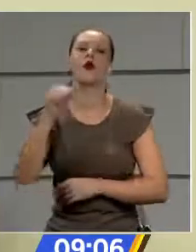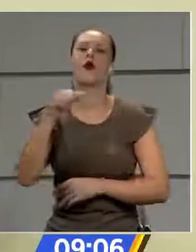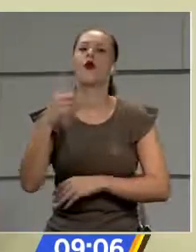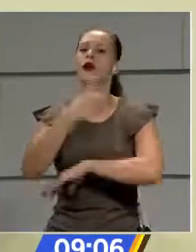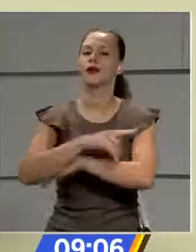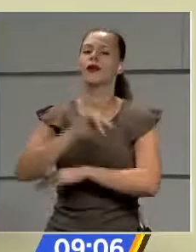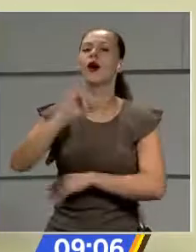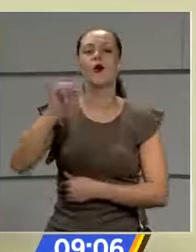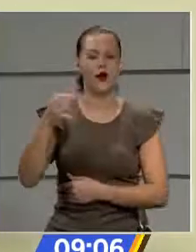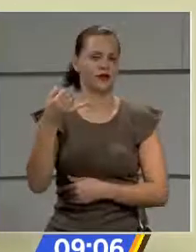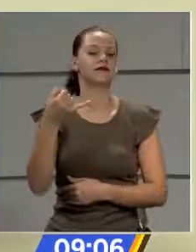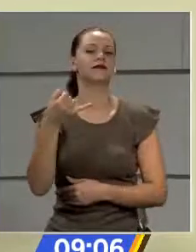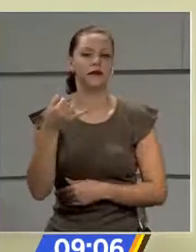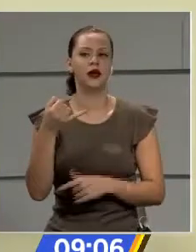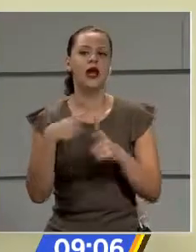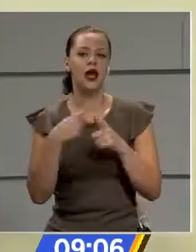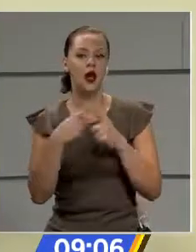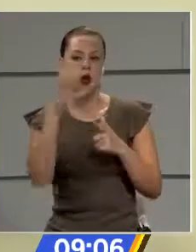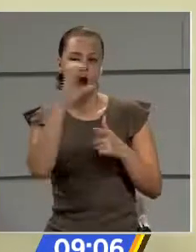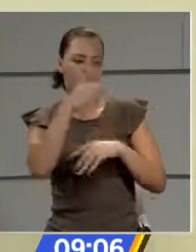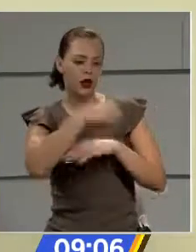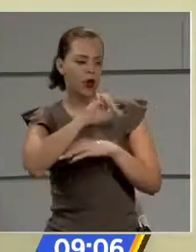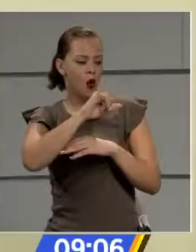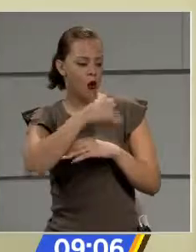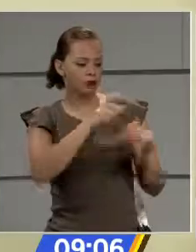jueves. Hoy es jueves, entonces hoy vamos a buscarlo.